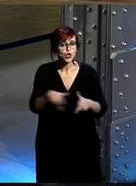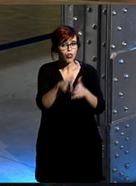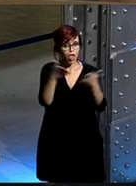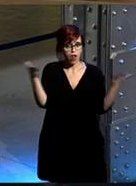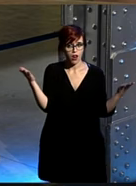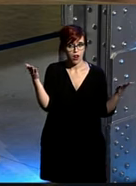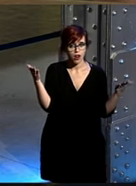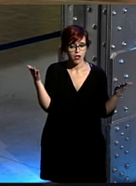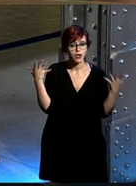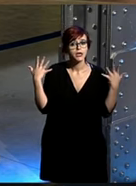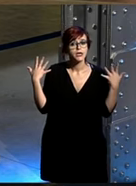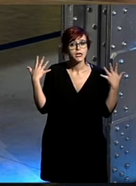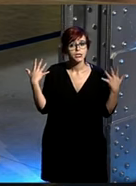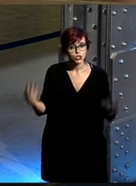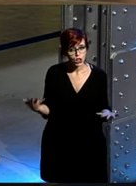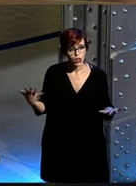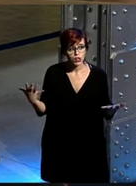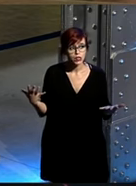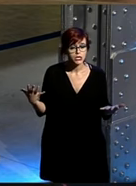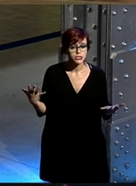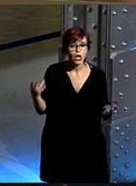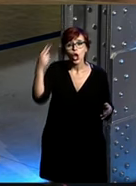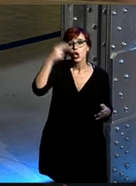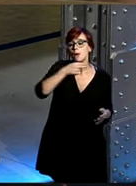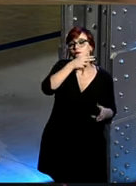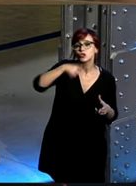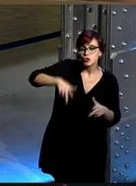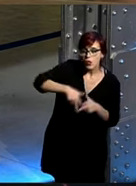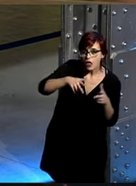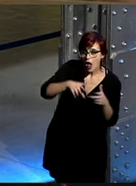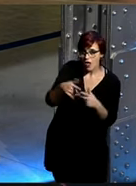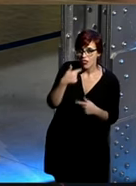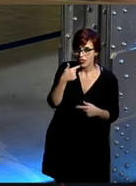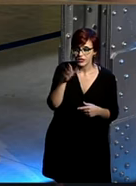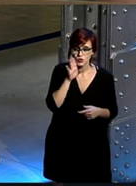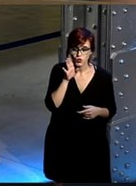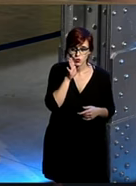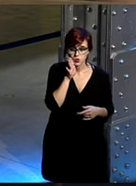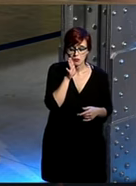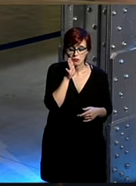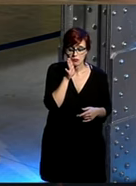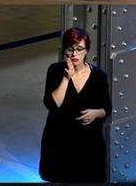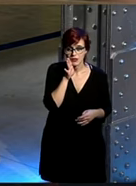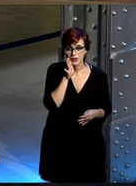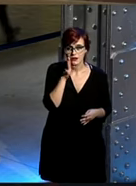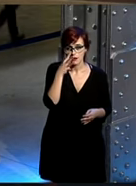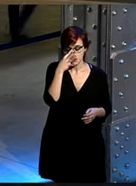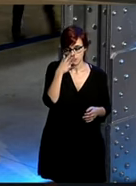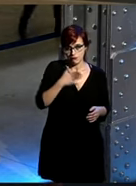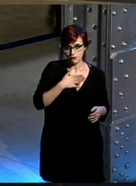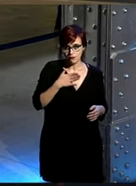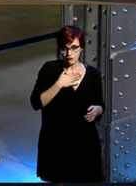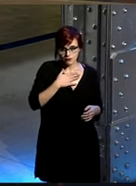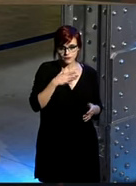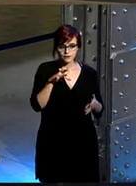¿no? Totalmente. Y ese compromiso social que habéis hablado, yo por la parte que me toca,